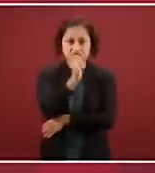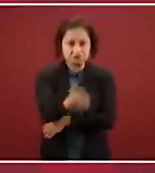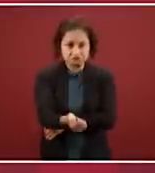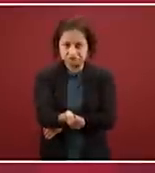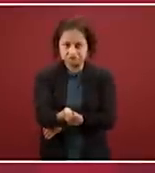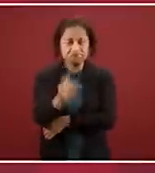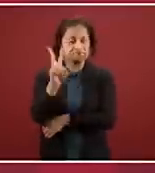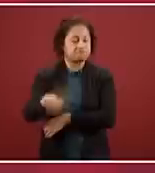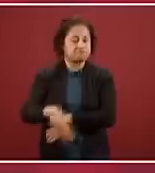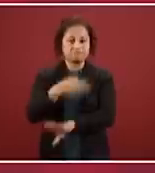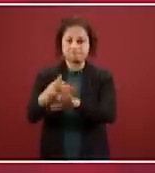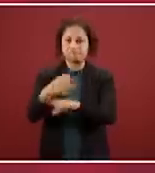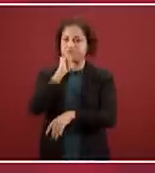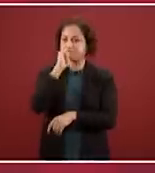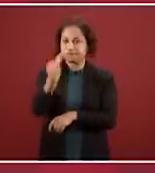En nada, al contrario,